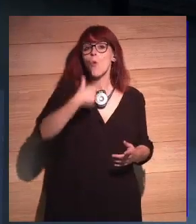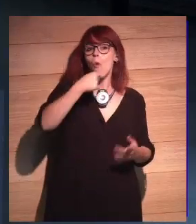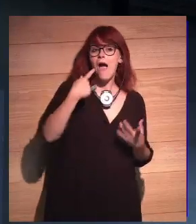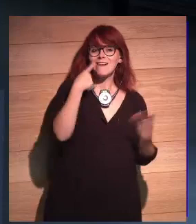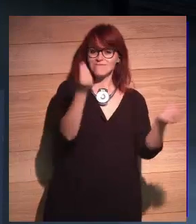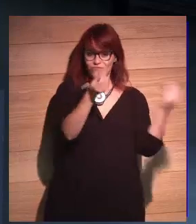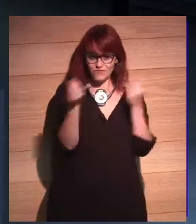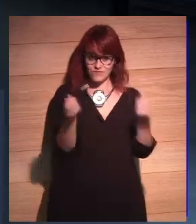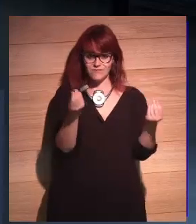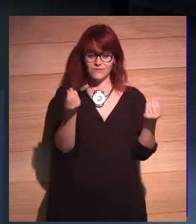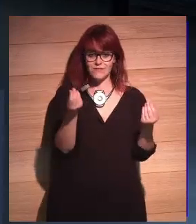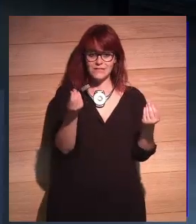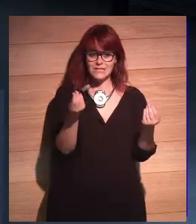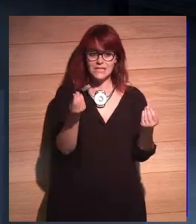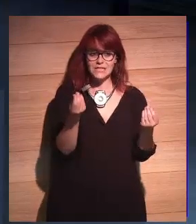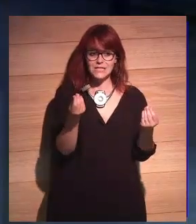gusto